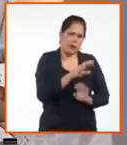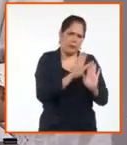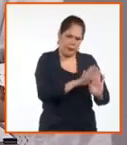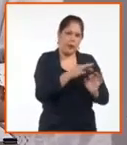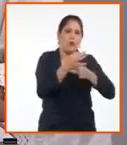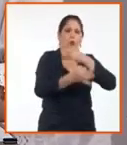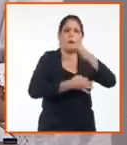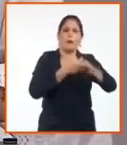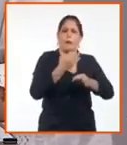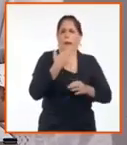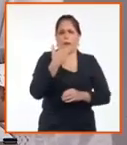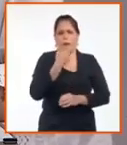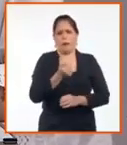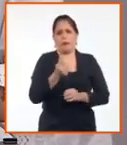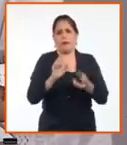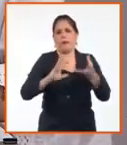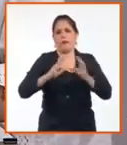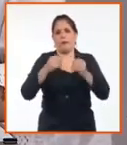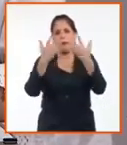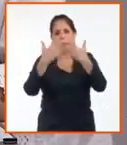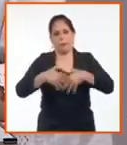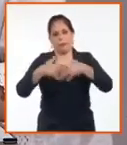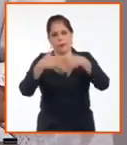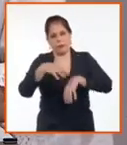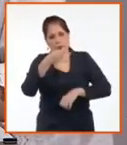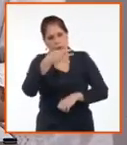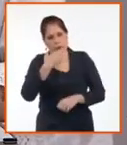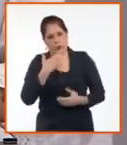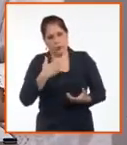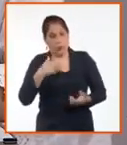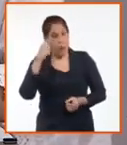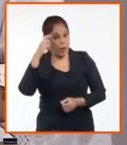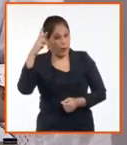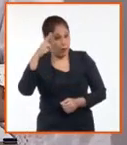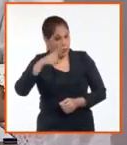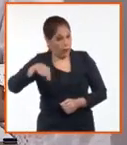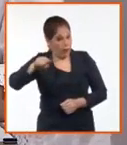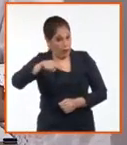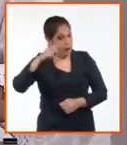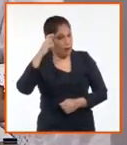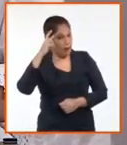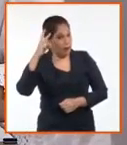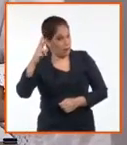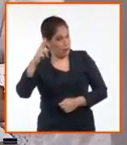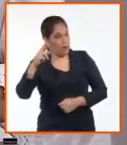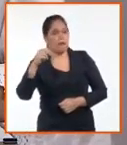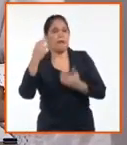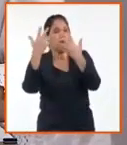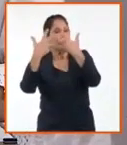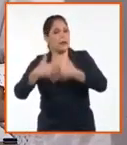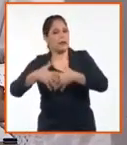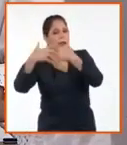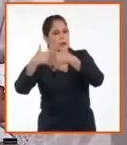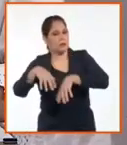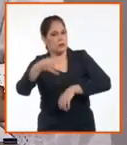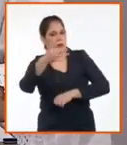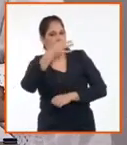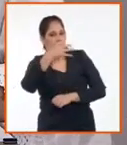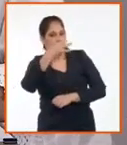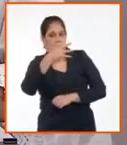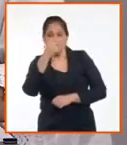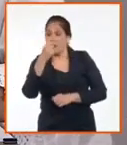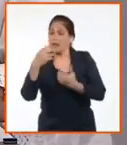de esta de este tipo de producciones es recordarle porque le hemos dicho en otro momento que la industria biofarmacéutica es una